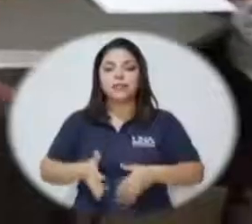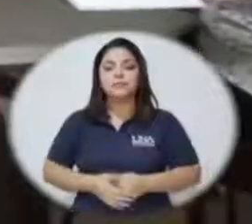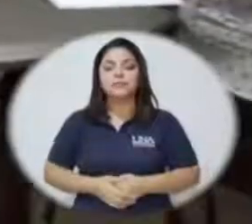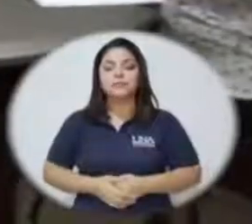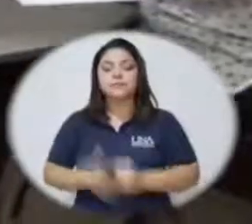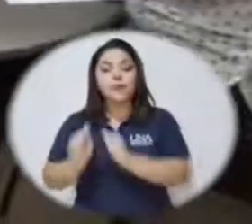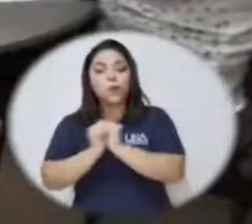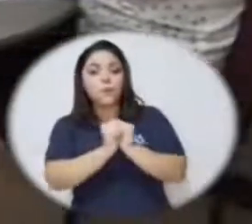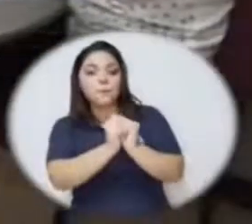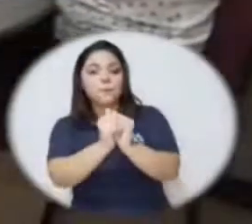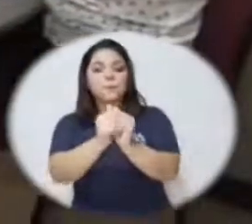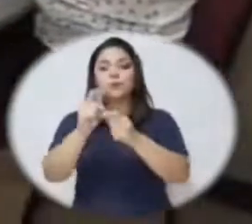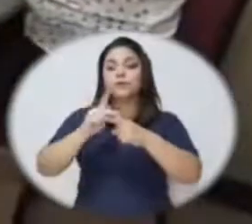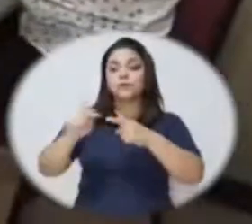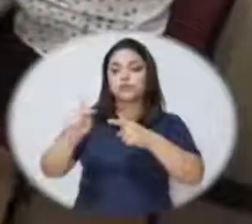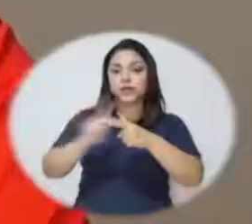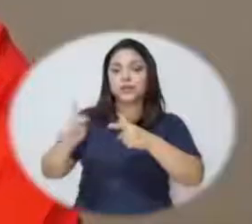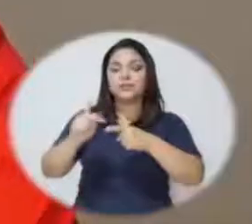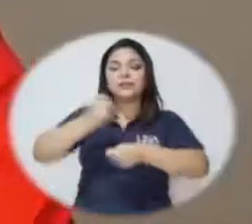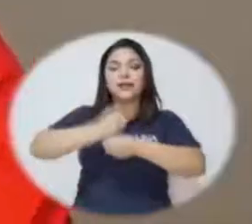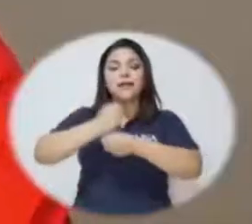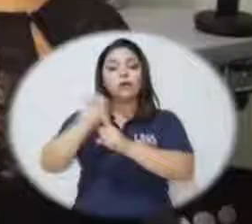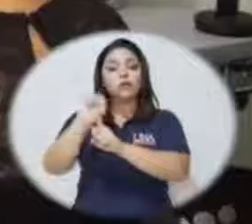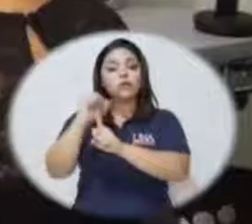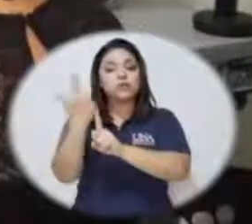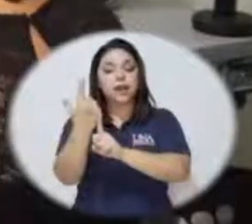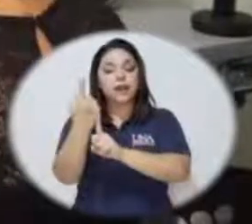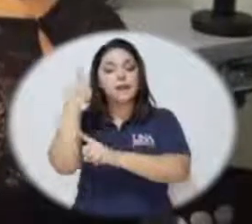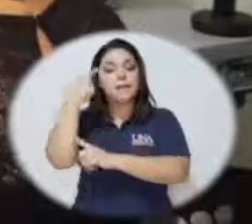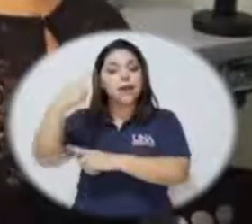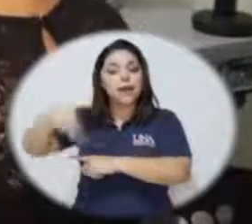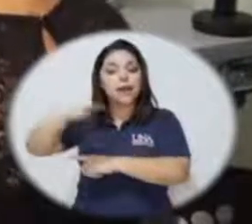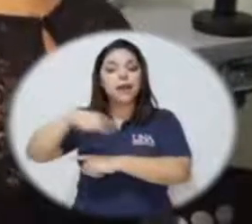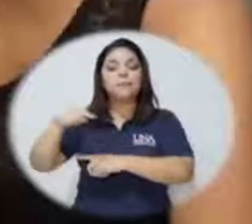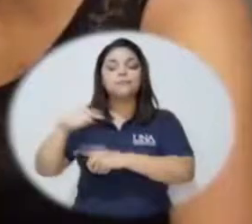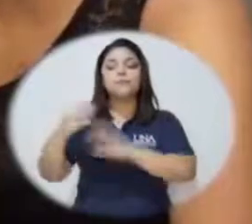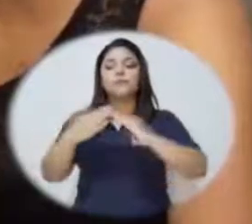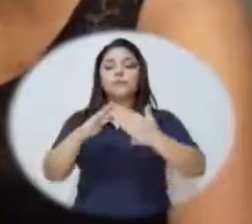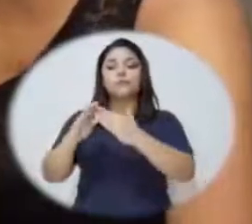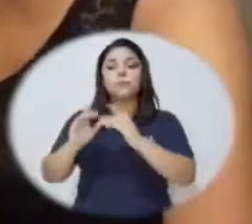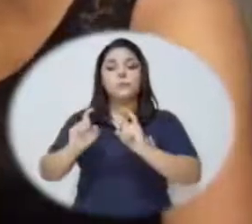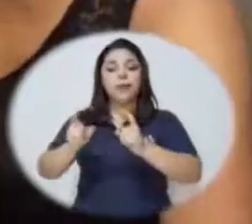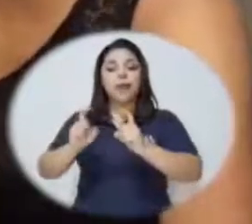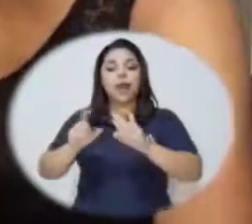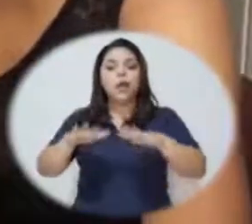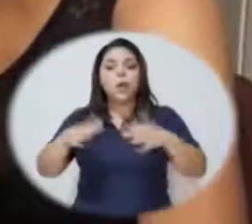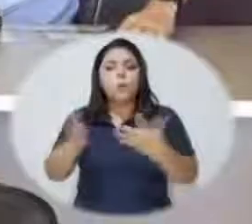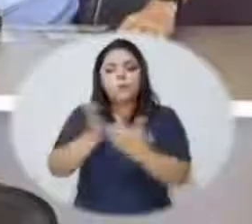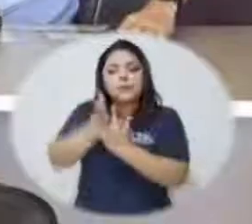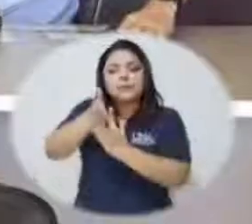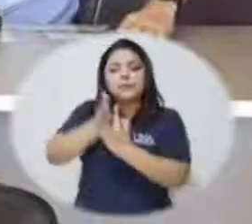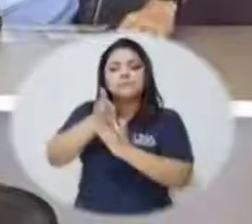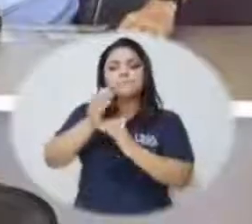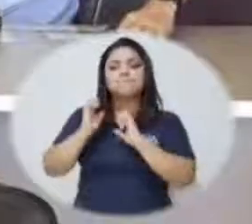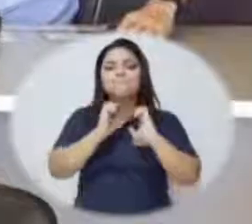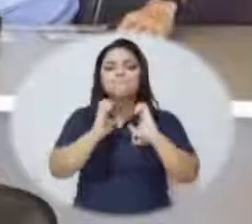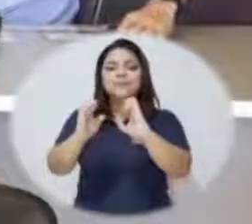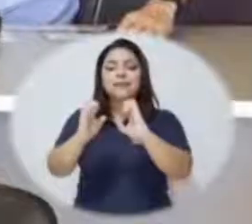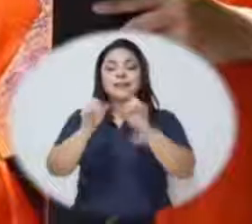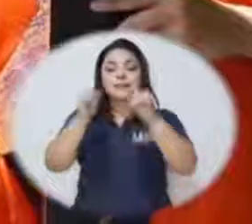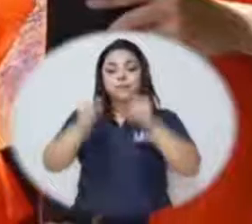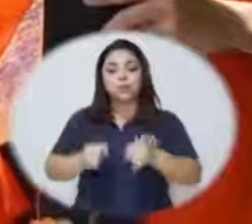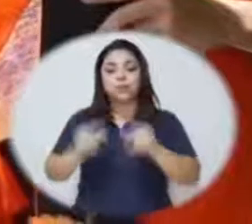estudiantil, acompañamiento profesional en trabajo social a la población becada mediante estrategias individuales y